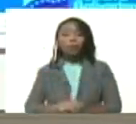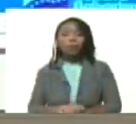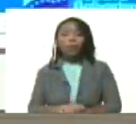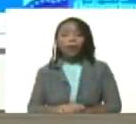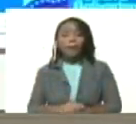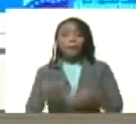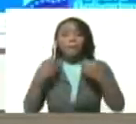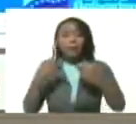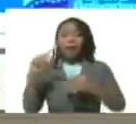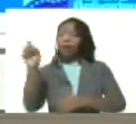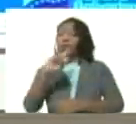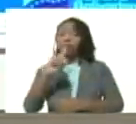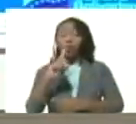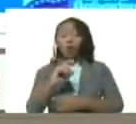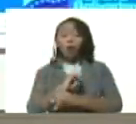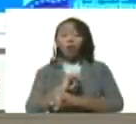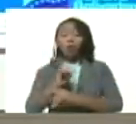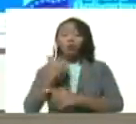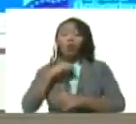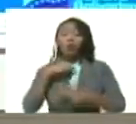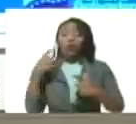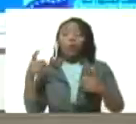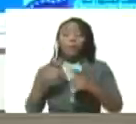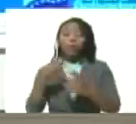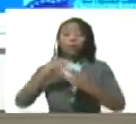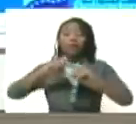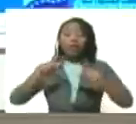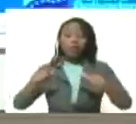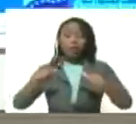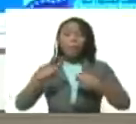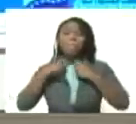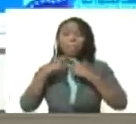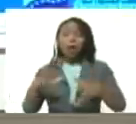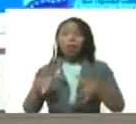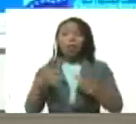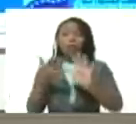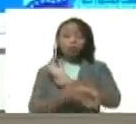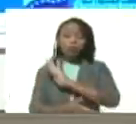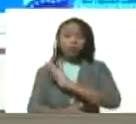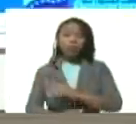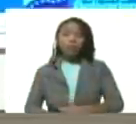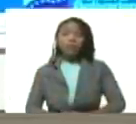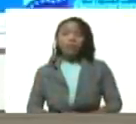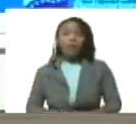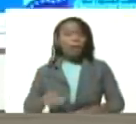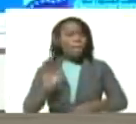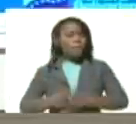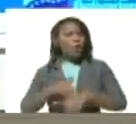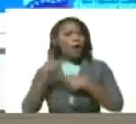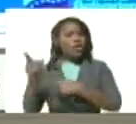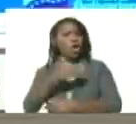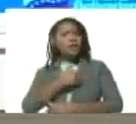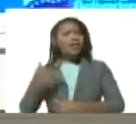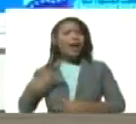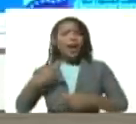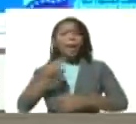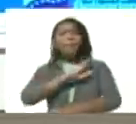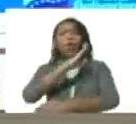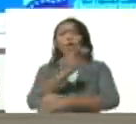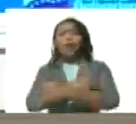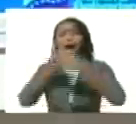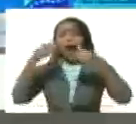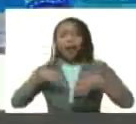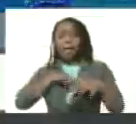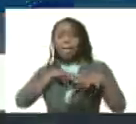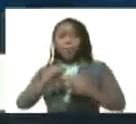para que no permee nuestro país, nuestro territorio, nuestra sociedad. ¿Y por qué ellos quieren el poder en Venezuela?